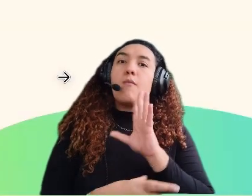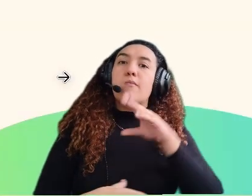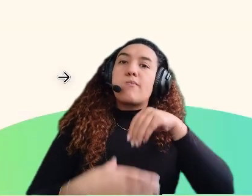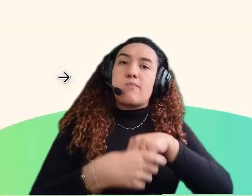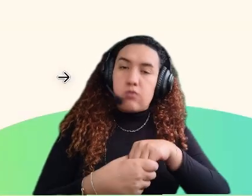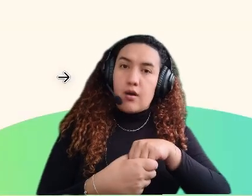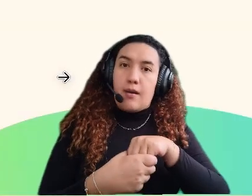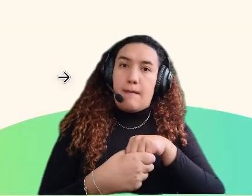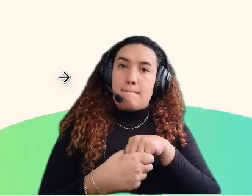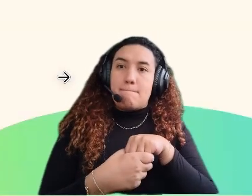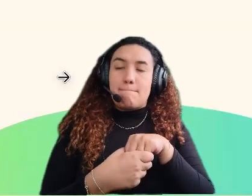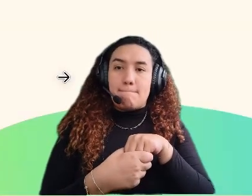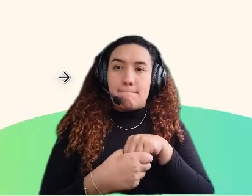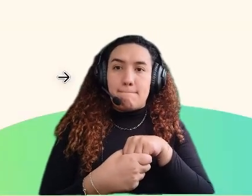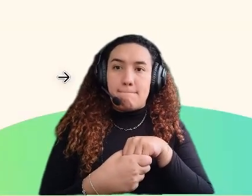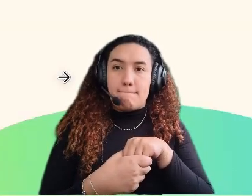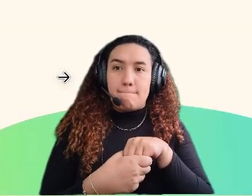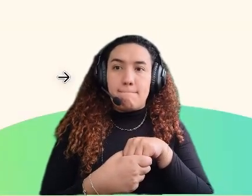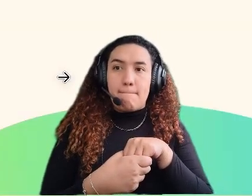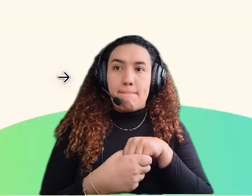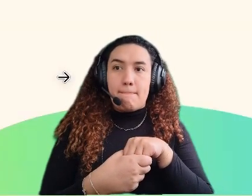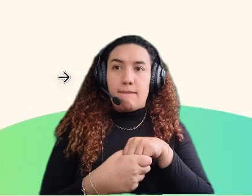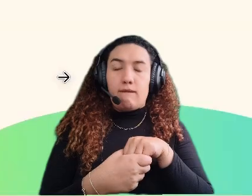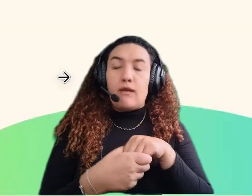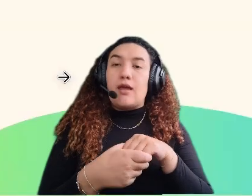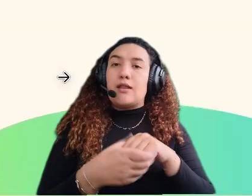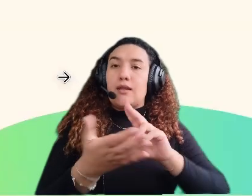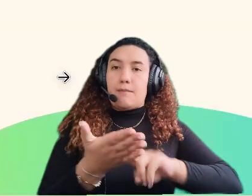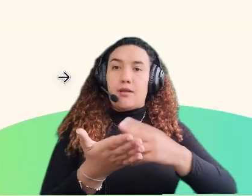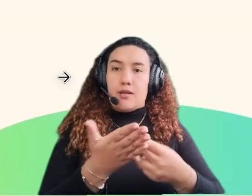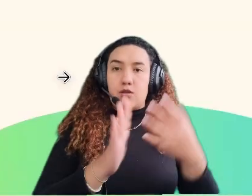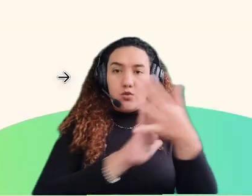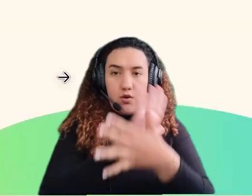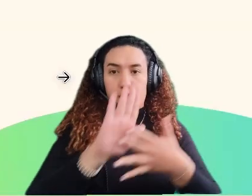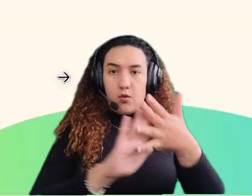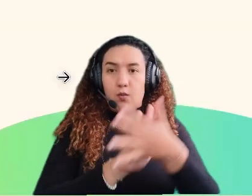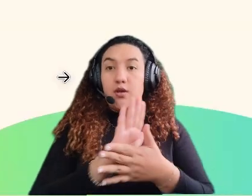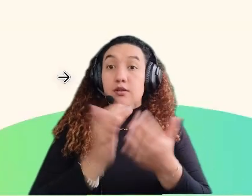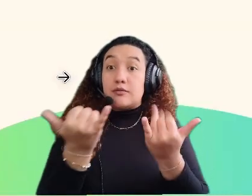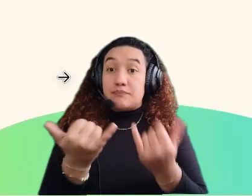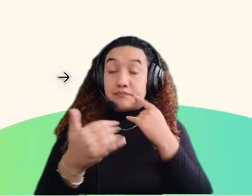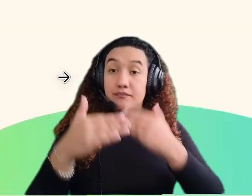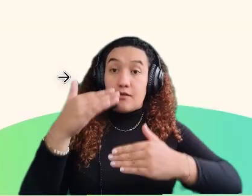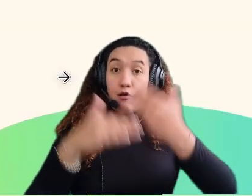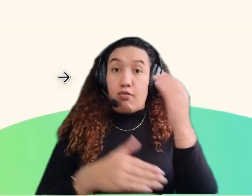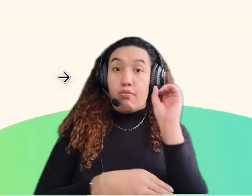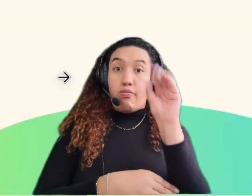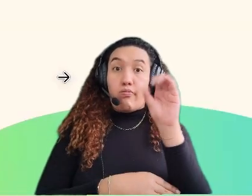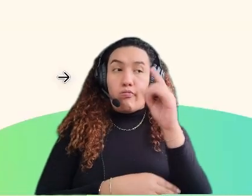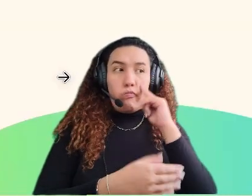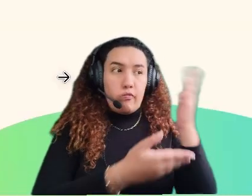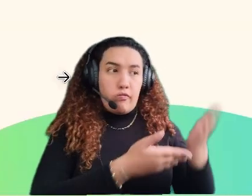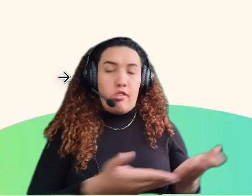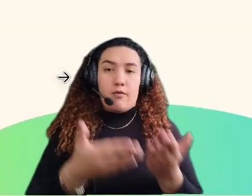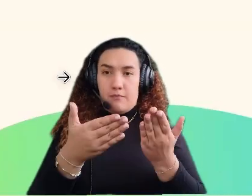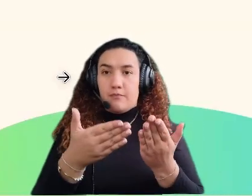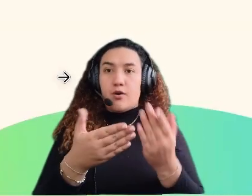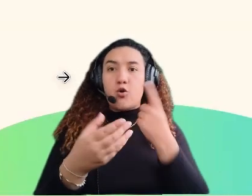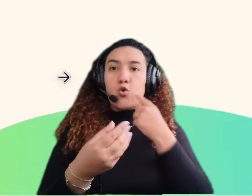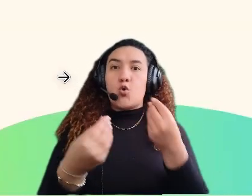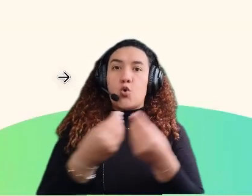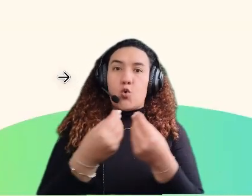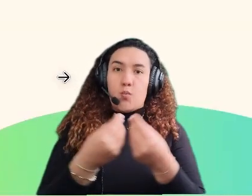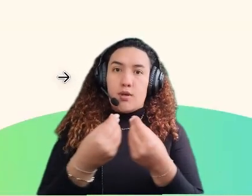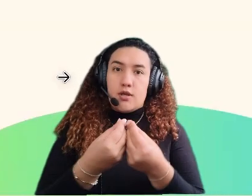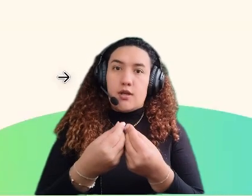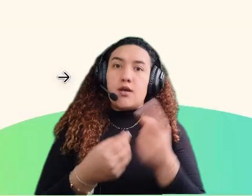para garantizar el acceso a la comunicación de esta población. Para dar inicio a nuestra exposición, le doy paso a mi compañera Luisa